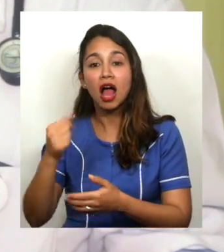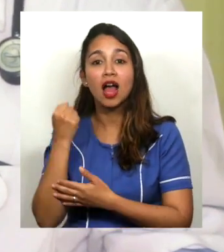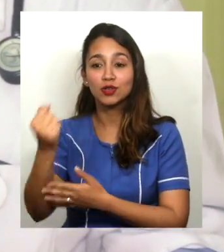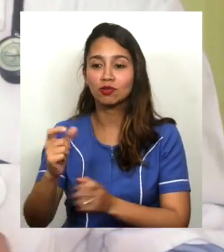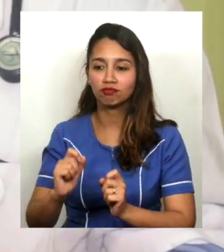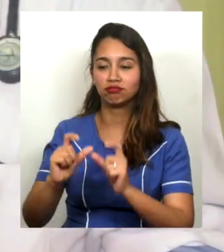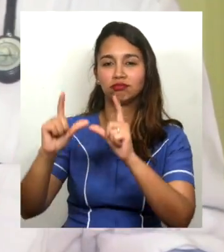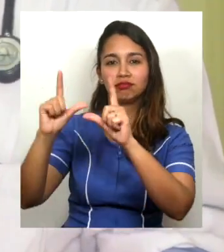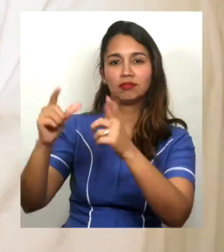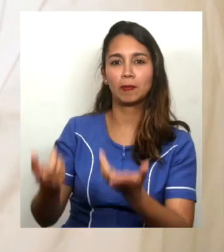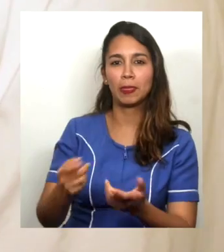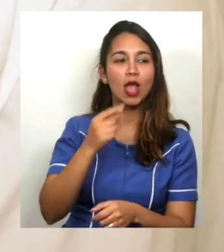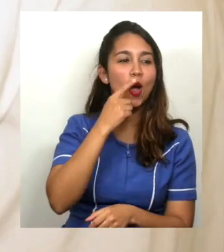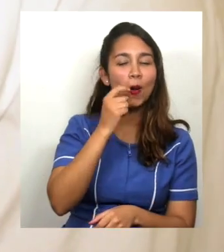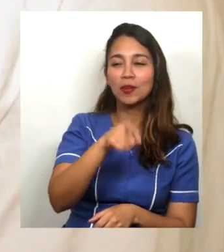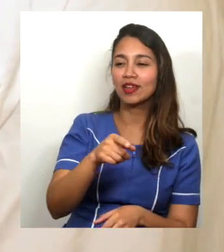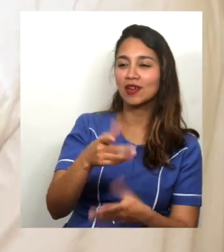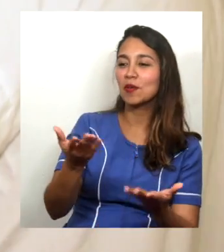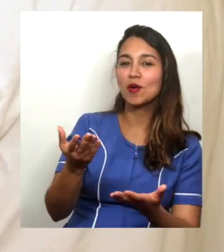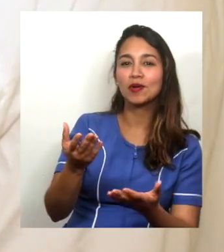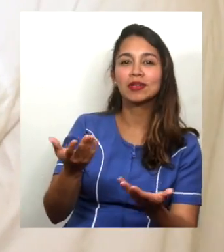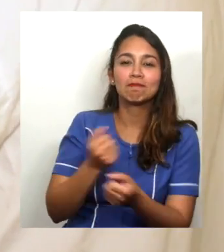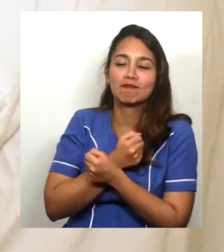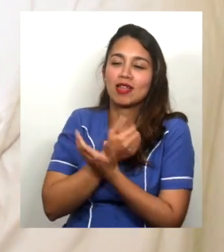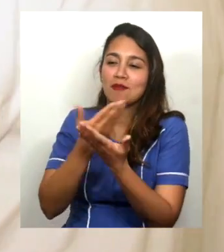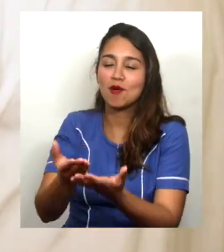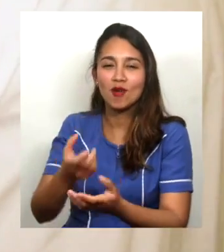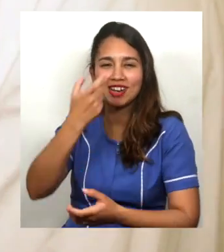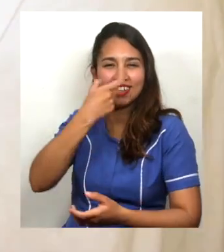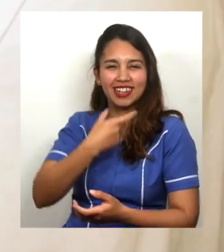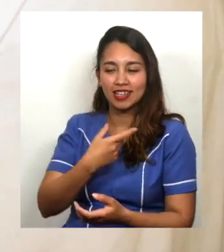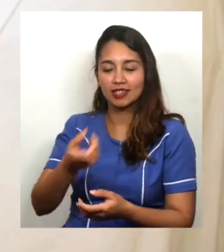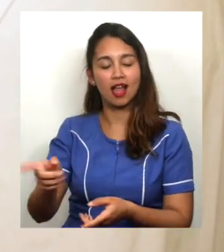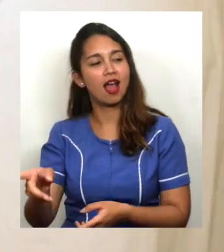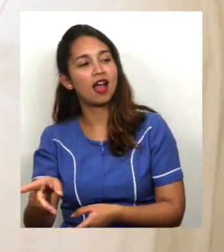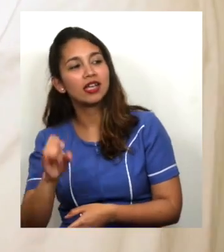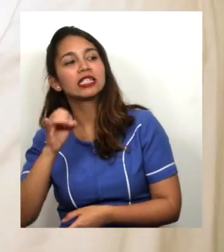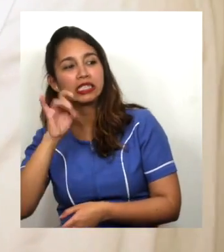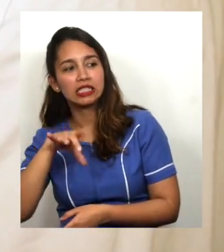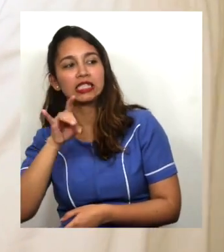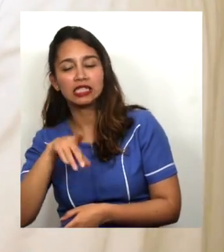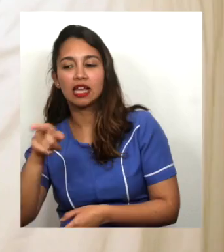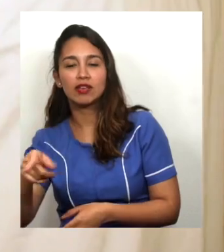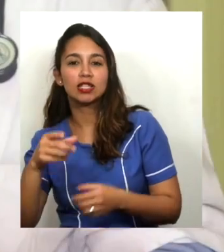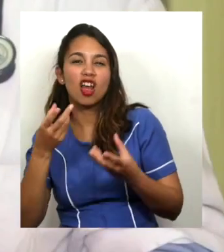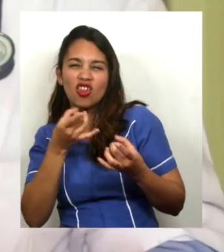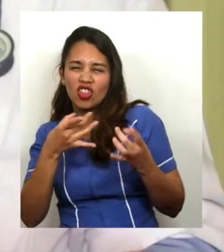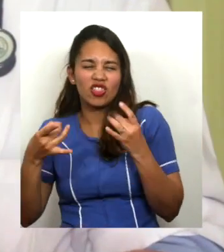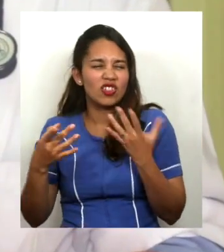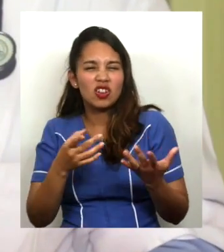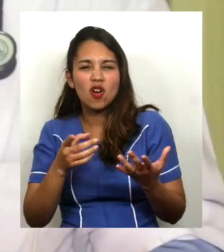acompañan, nos ha ayudado en su recuperación, ¿ya? El hecho de que él los pueda hacer sonreír está demostrado fisiológicamente que eso